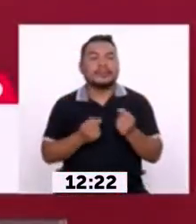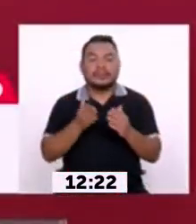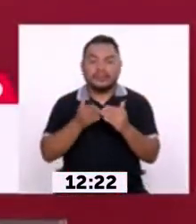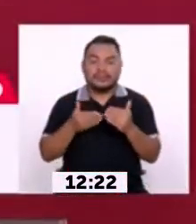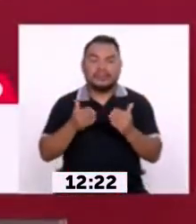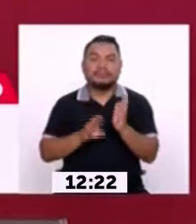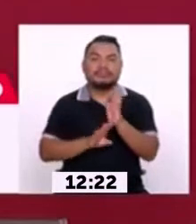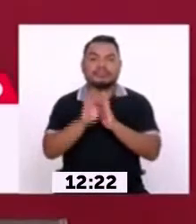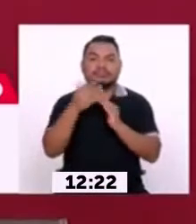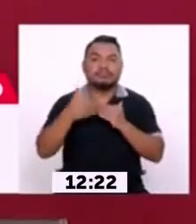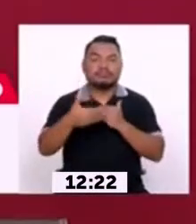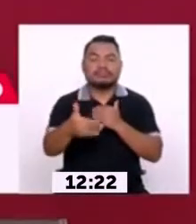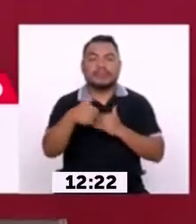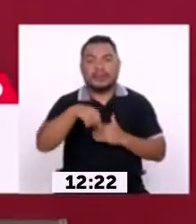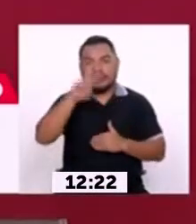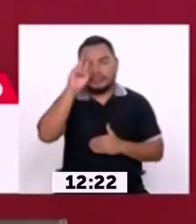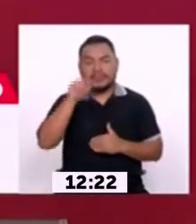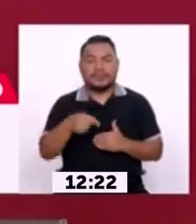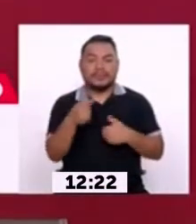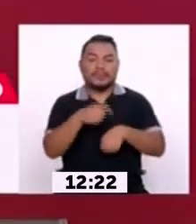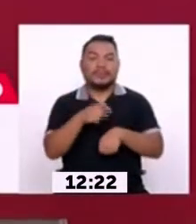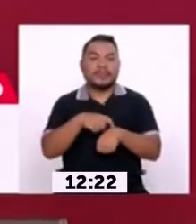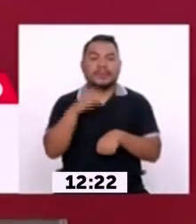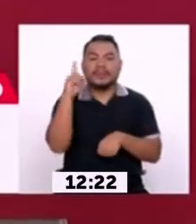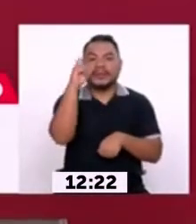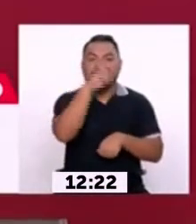Boluarte, presidenta de la República.